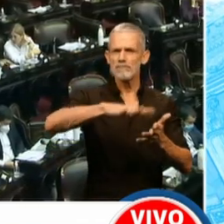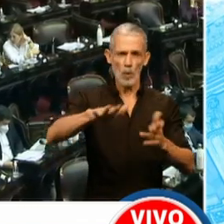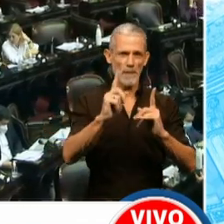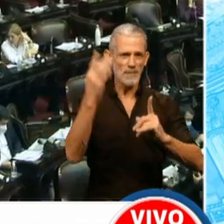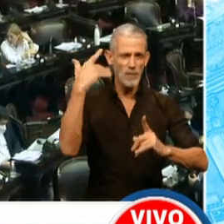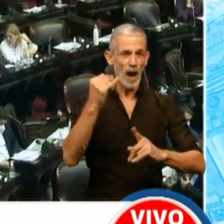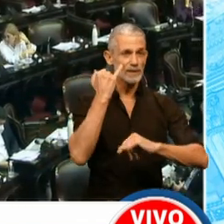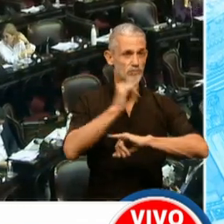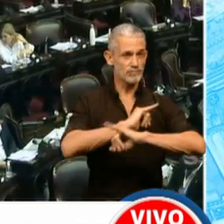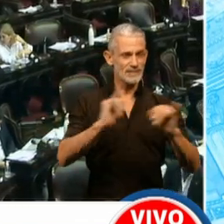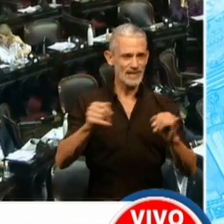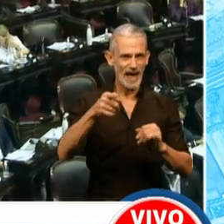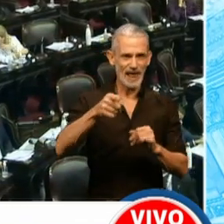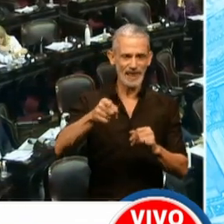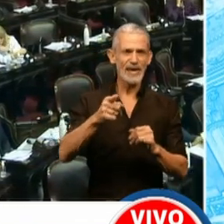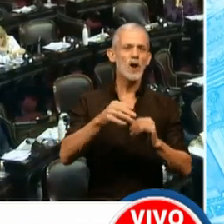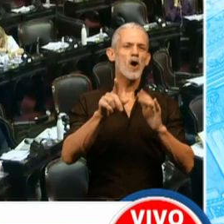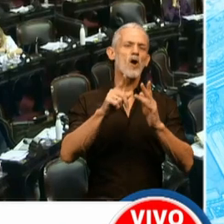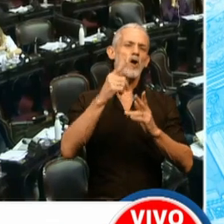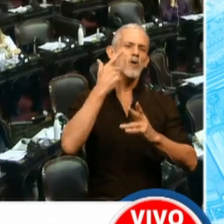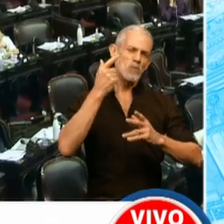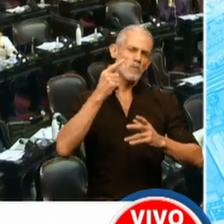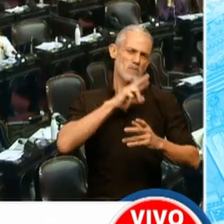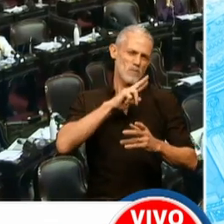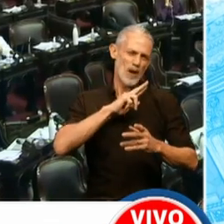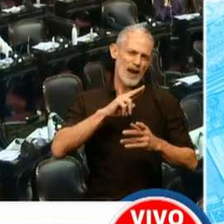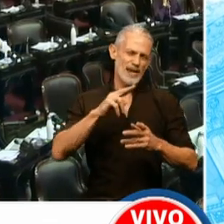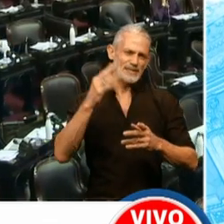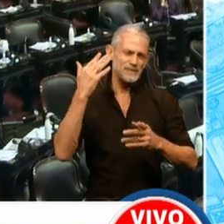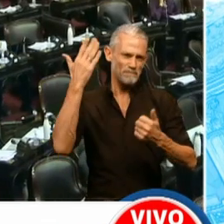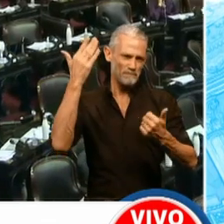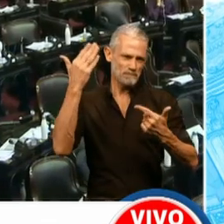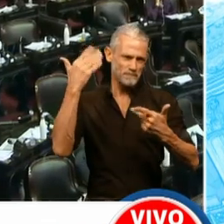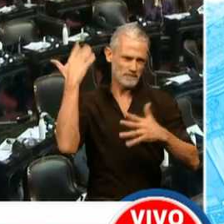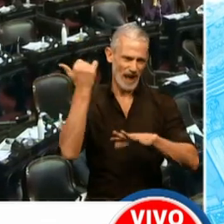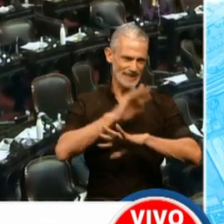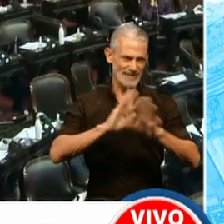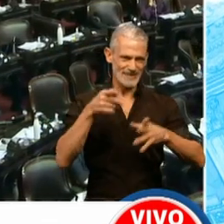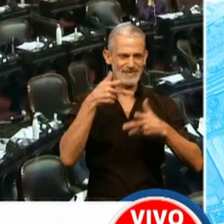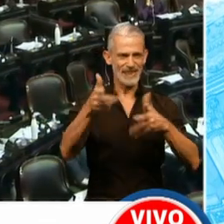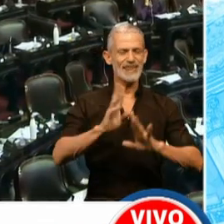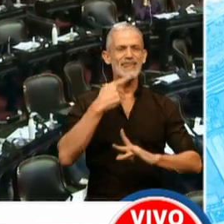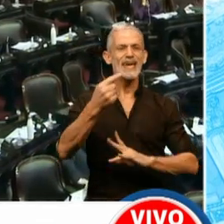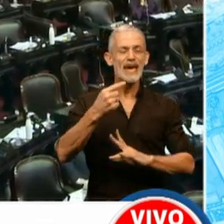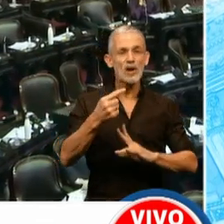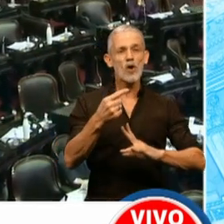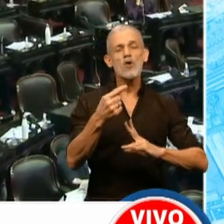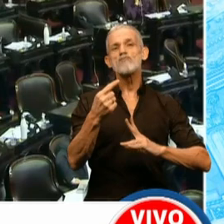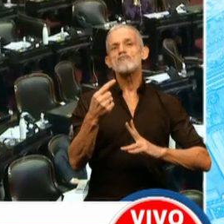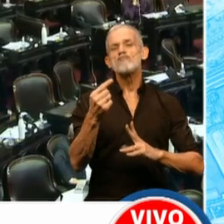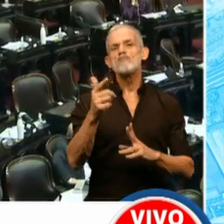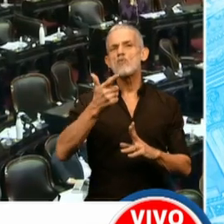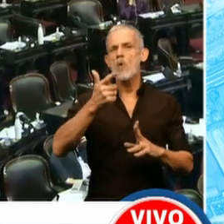mencionado aquí los legisladores legisladores preopinantes no no se ha